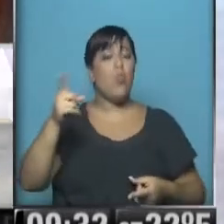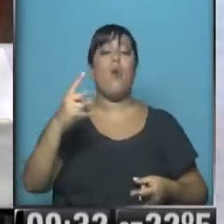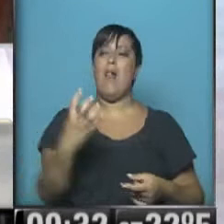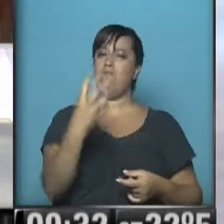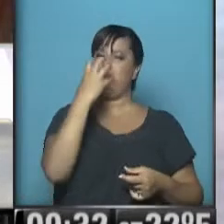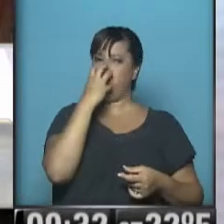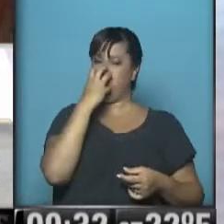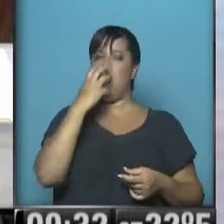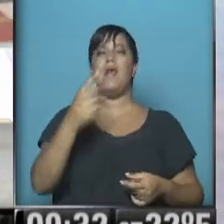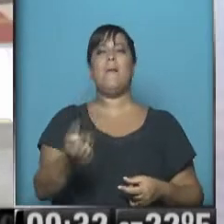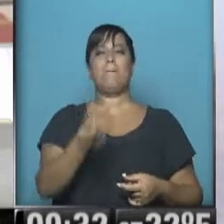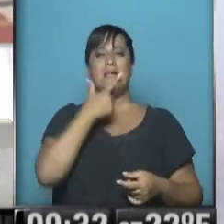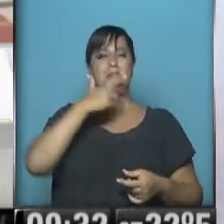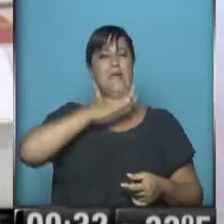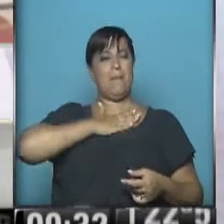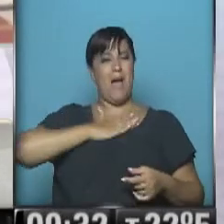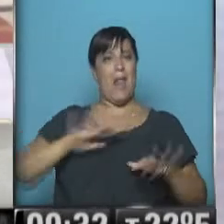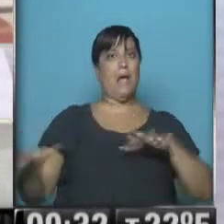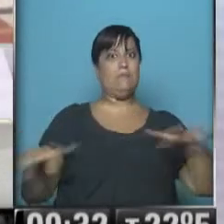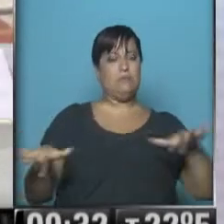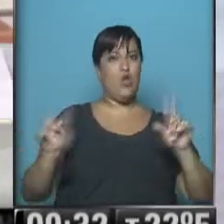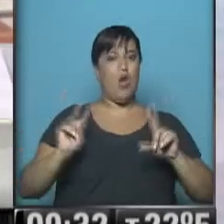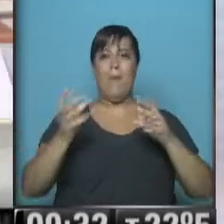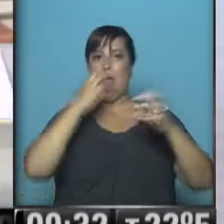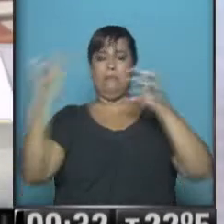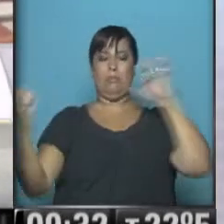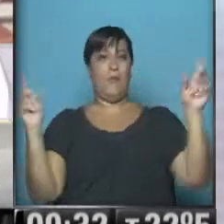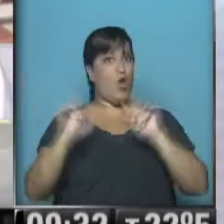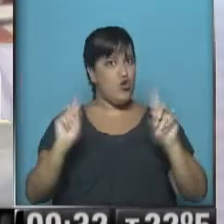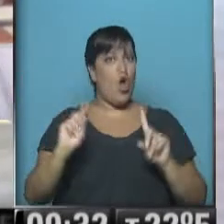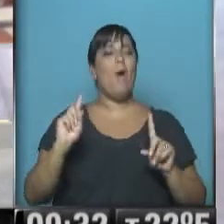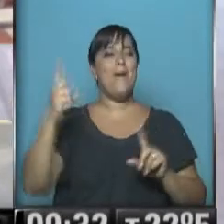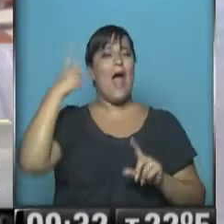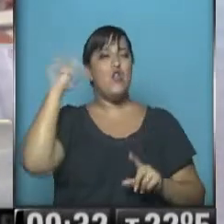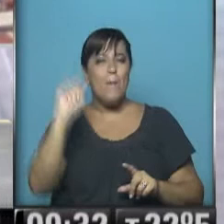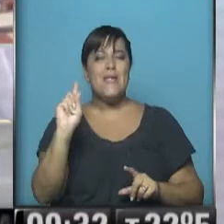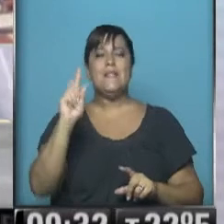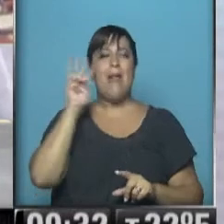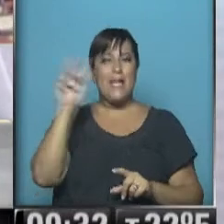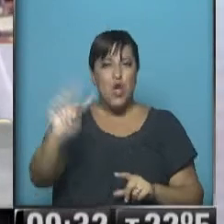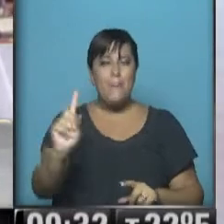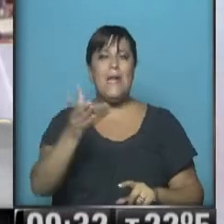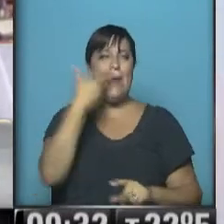inducido, está sedada para que no se mueva, no se saque las cosas, no piense, no hable, no mire, no nada.